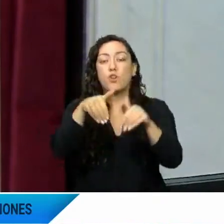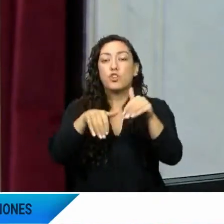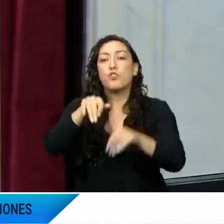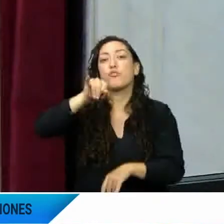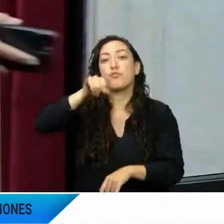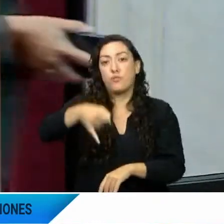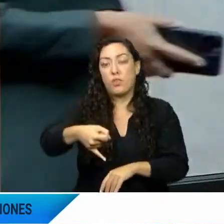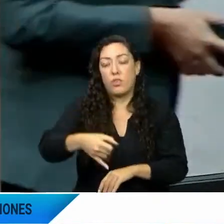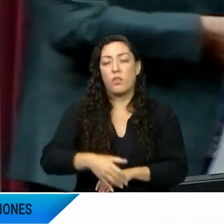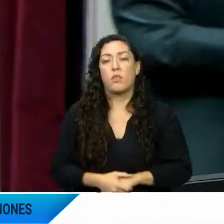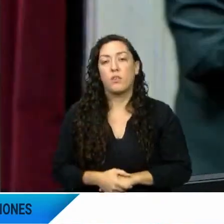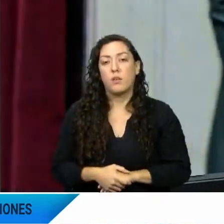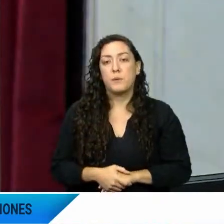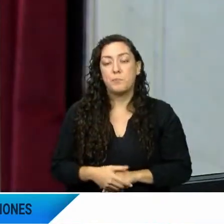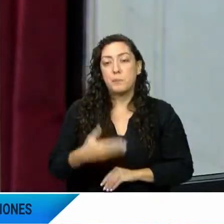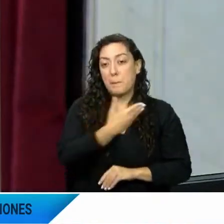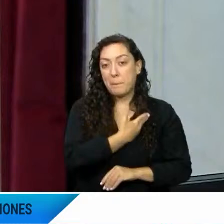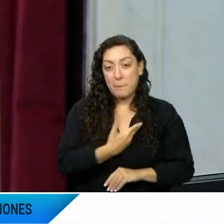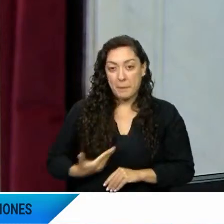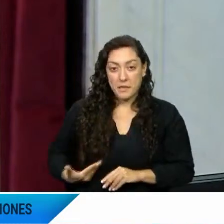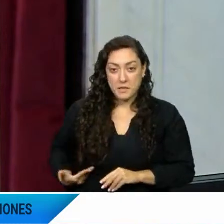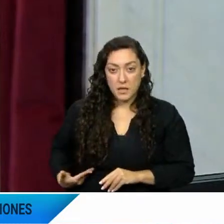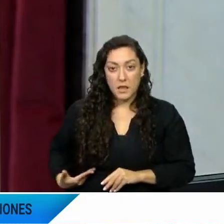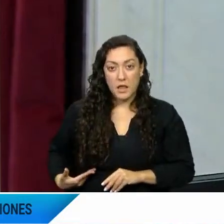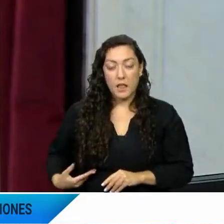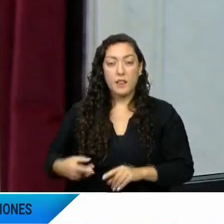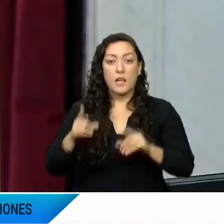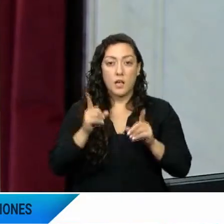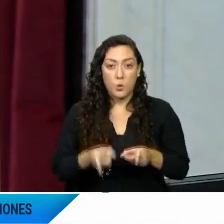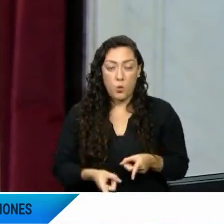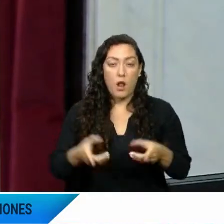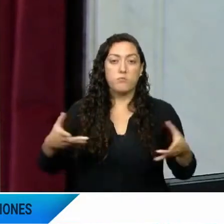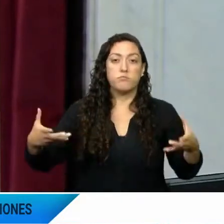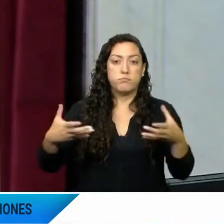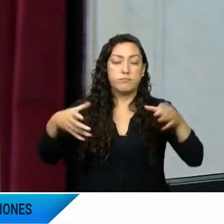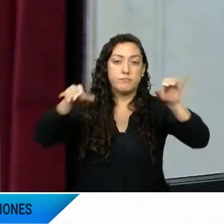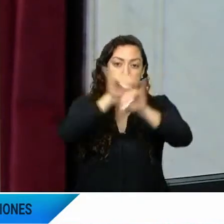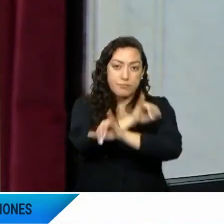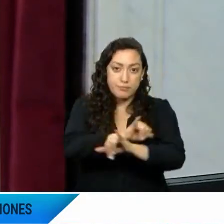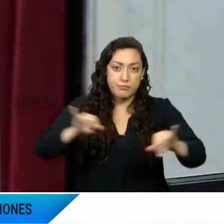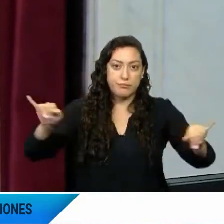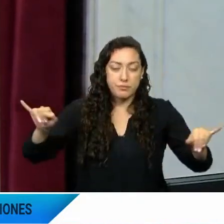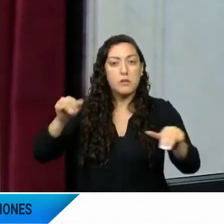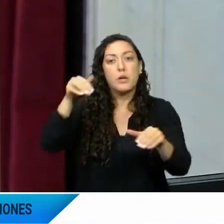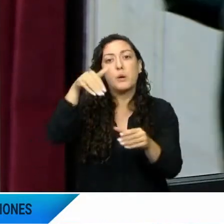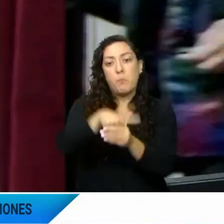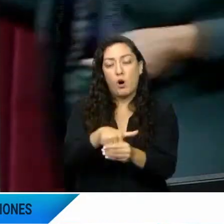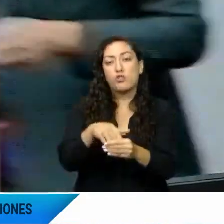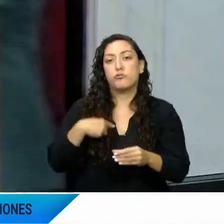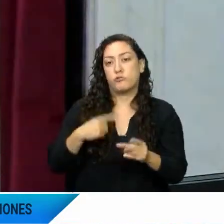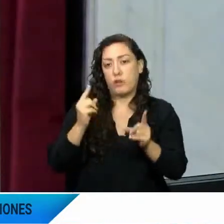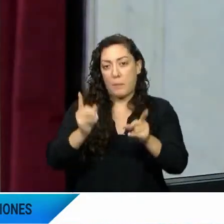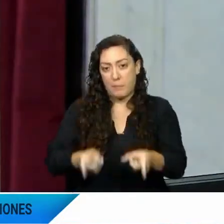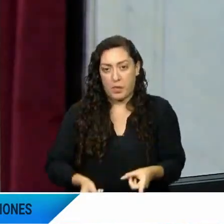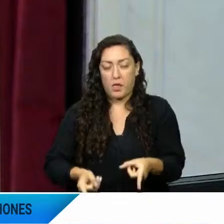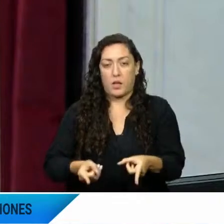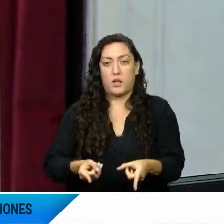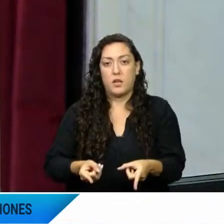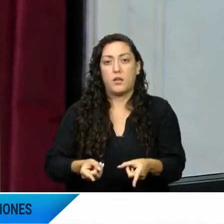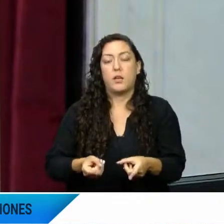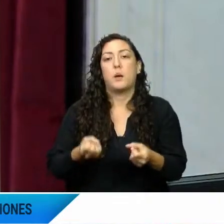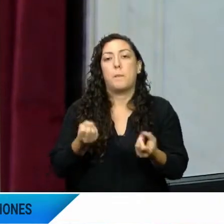afirmativos. La Presidencia, asimismo, comunica al cuerpo que emitirá su correspondiente voto conforme